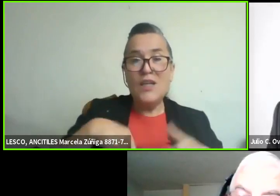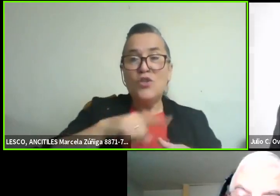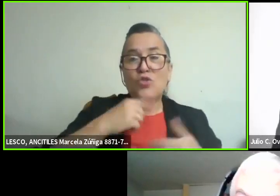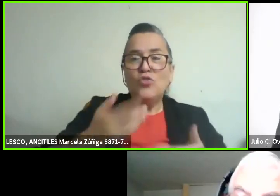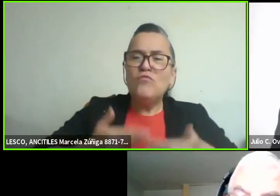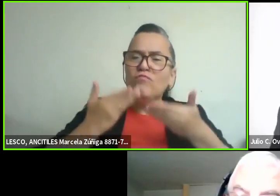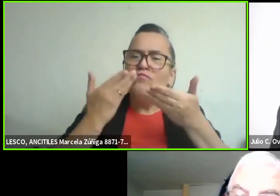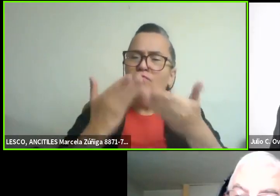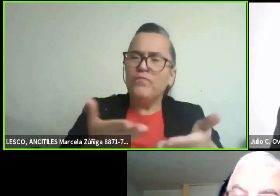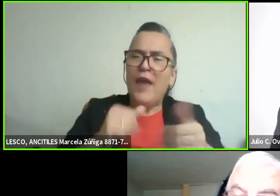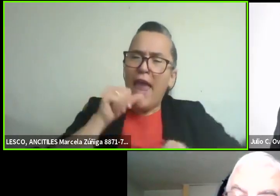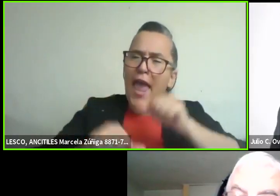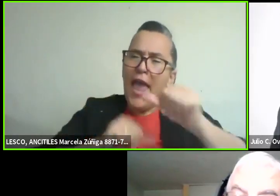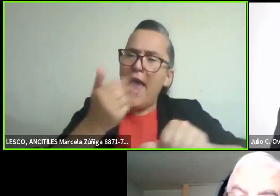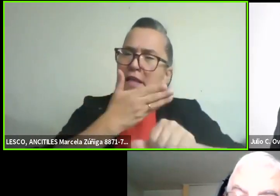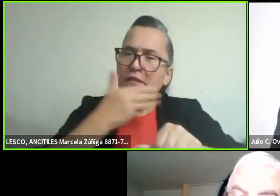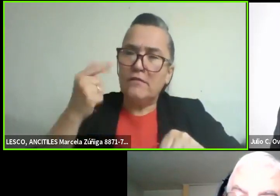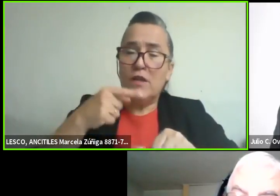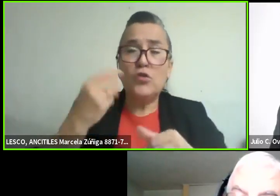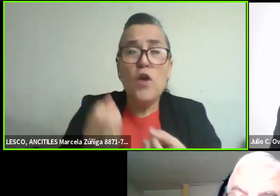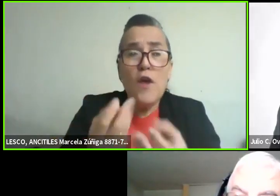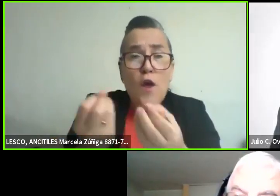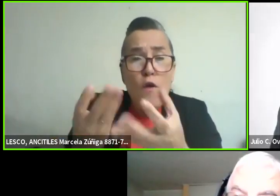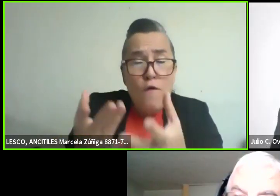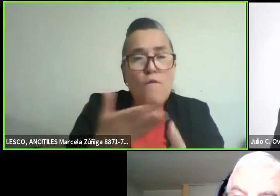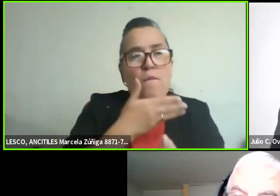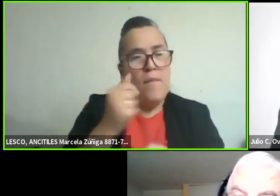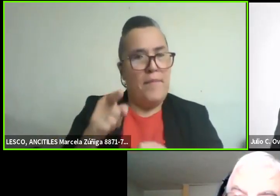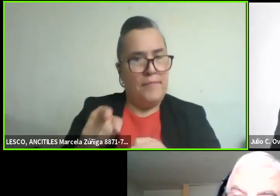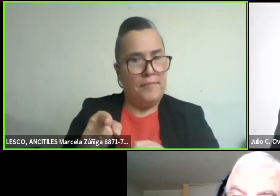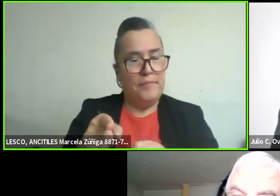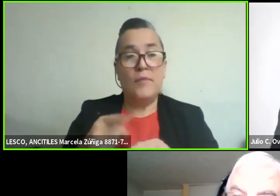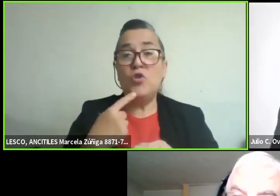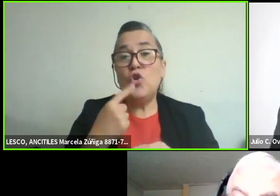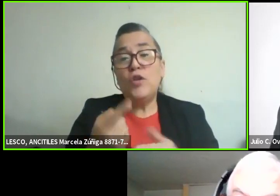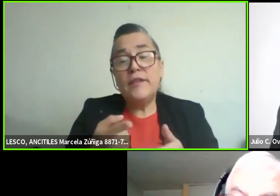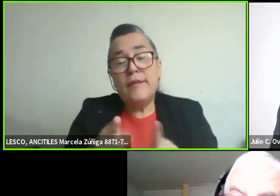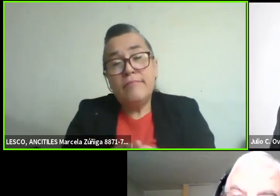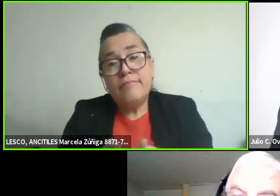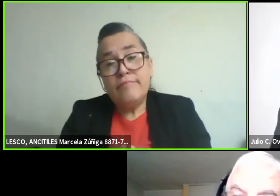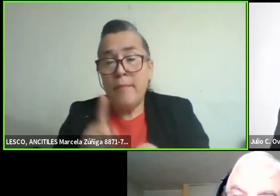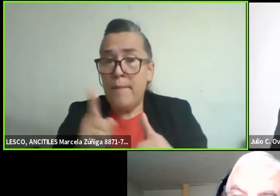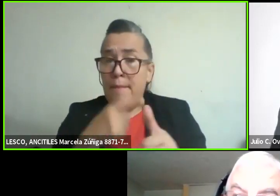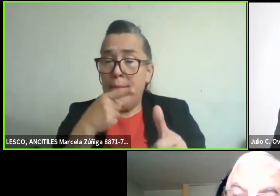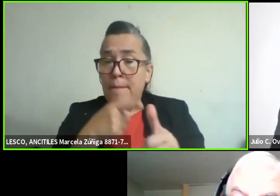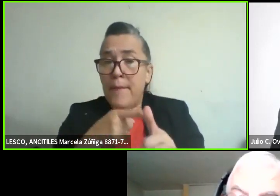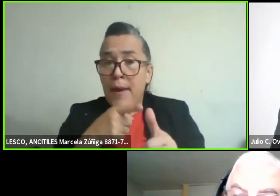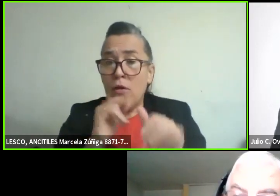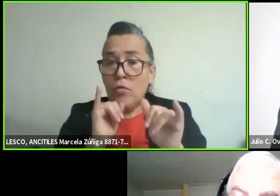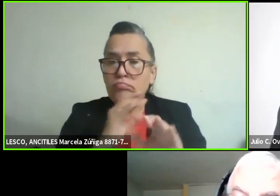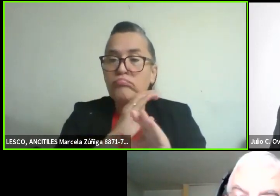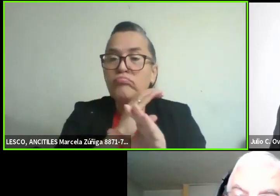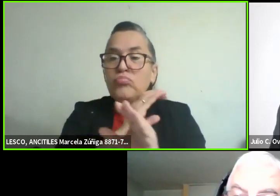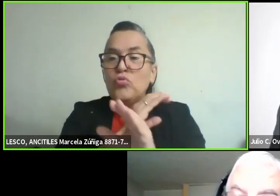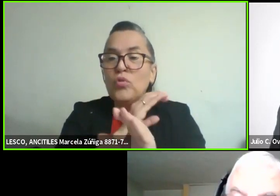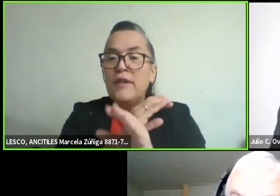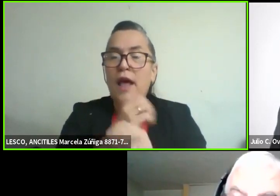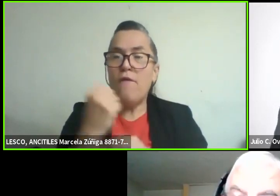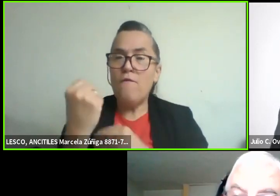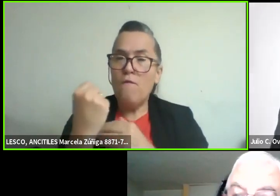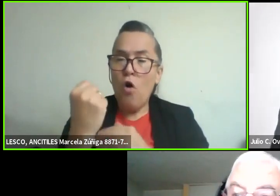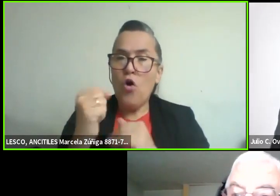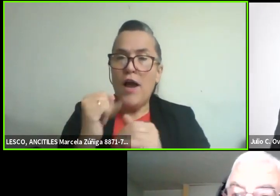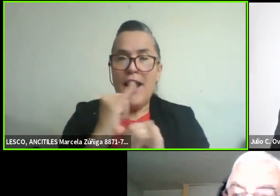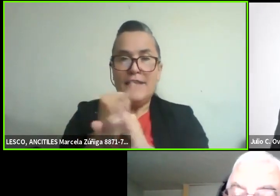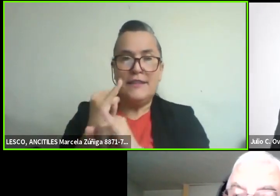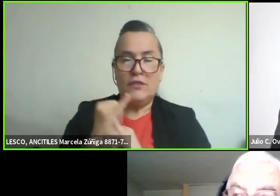esfuerzo y nuestros mejores frutos pero yo lo que diría es que en primer lugar hay que hay que cuidar y fortalecer a las